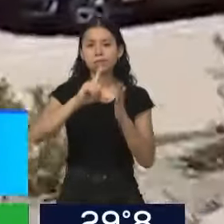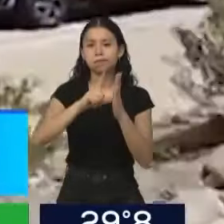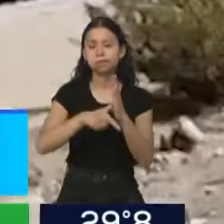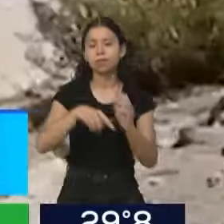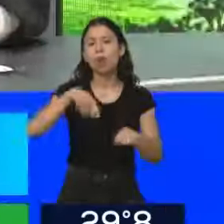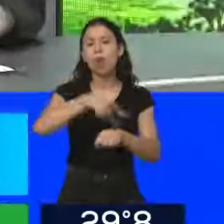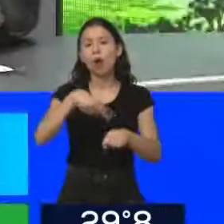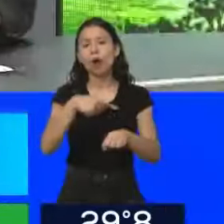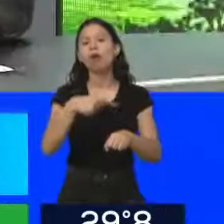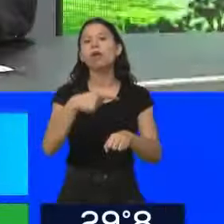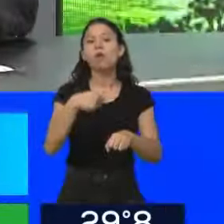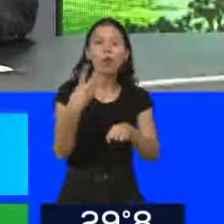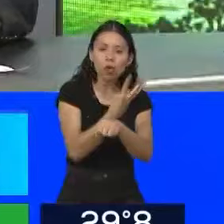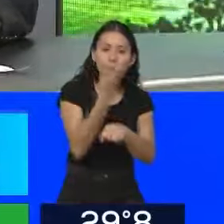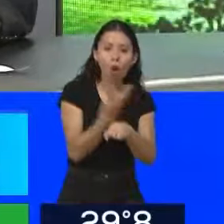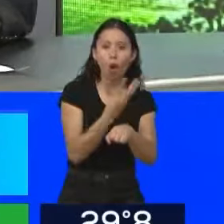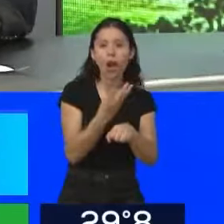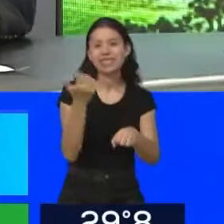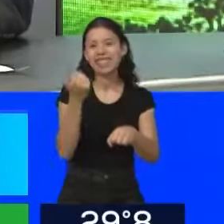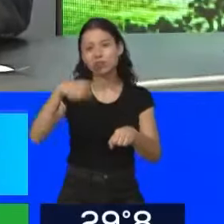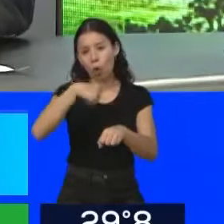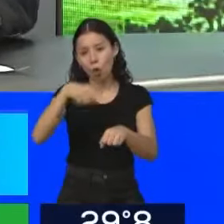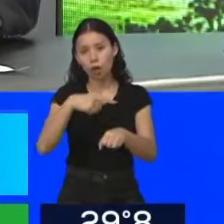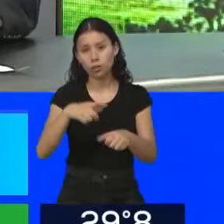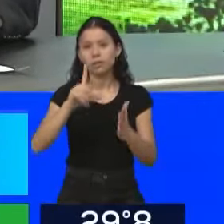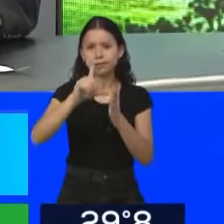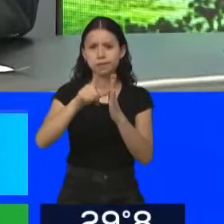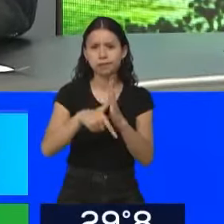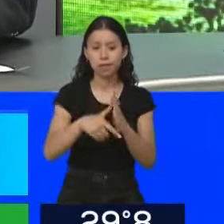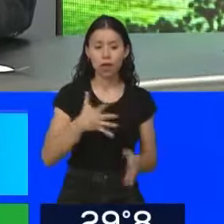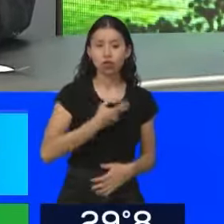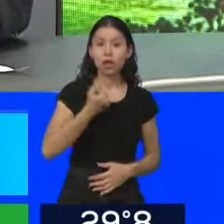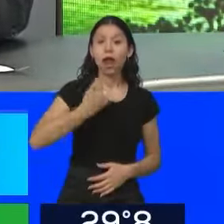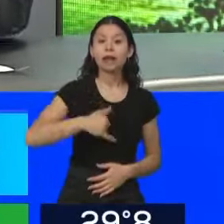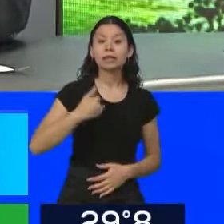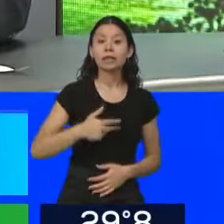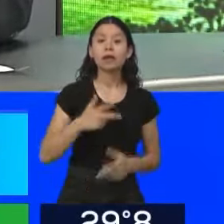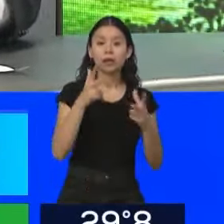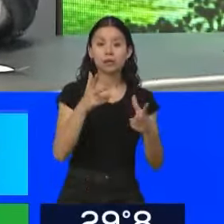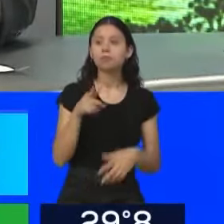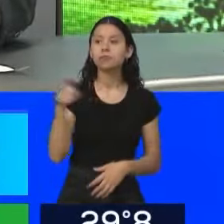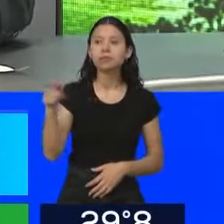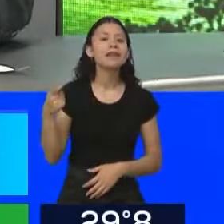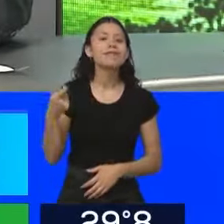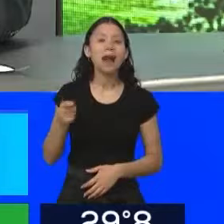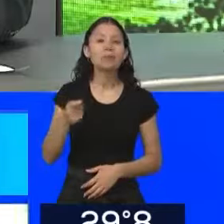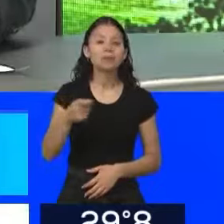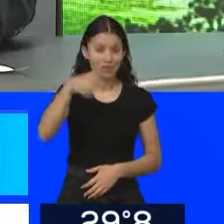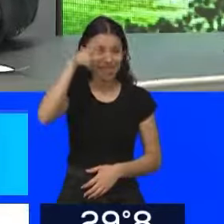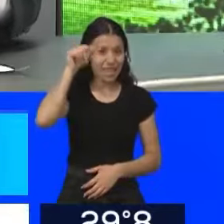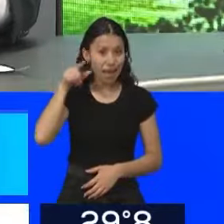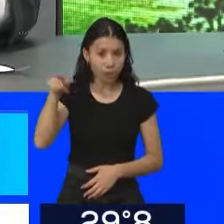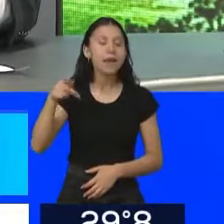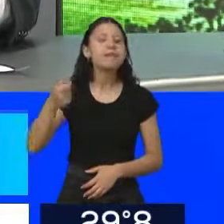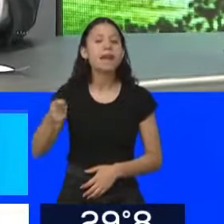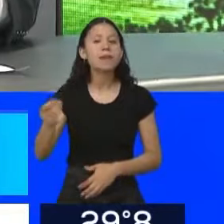autoridades argentinas. ¿Qué decían las autoridades argentinas? Que tiene que ver con un documento, con un trámite que tienen que hacer los chilenos para